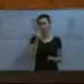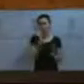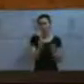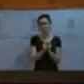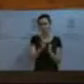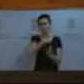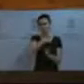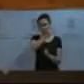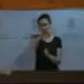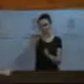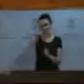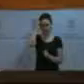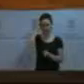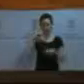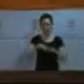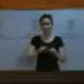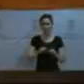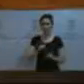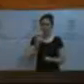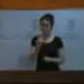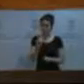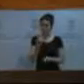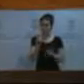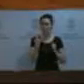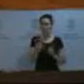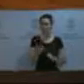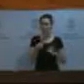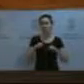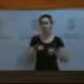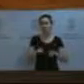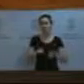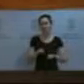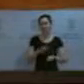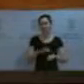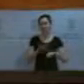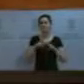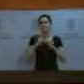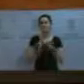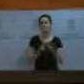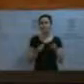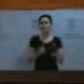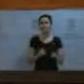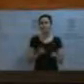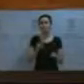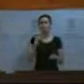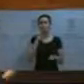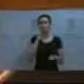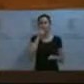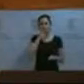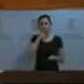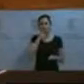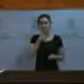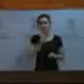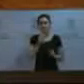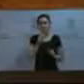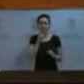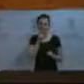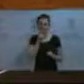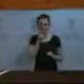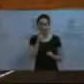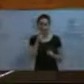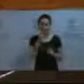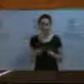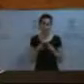un fisioterapeuta y un celador. Además, comparten con otras zonas de salud, matrona, trabajadora social, odontólogo e